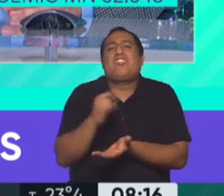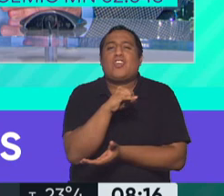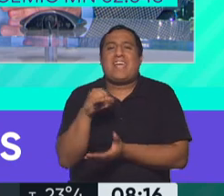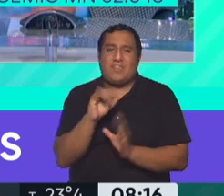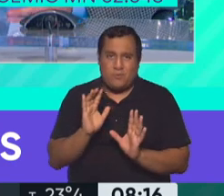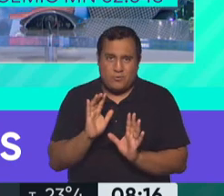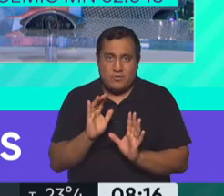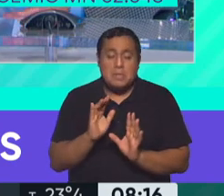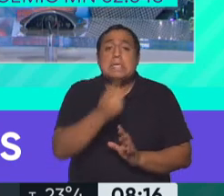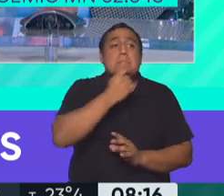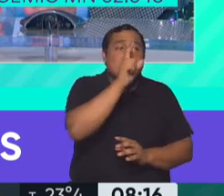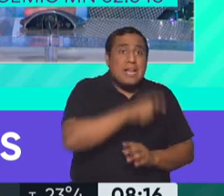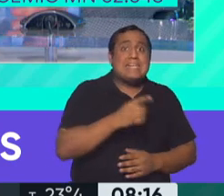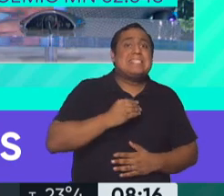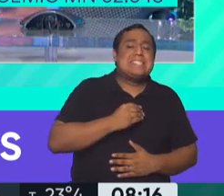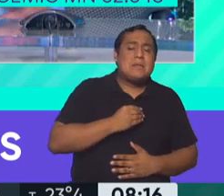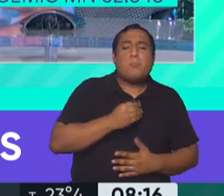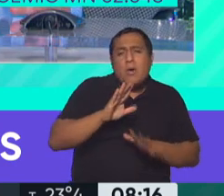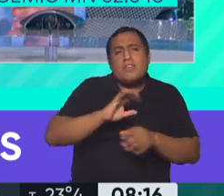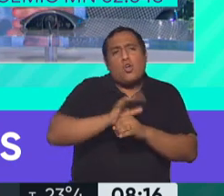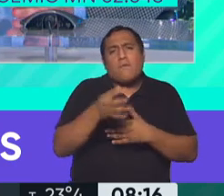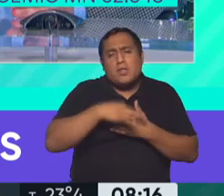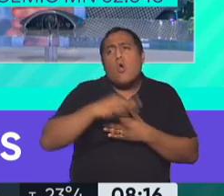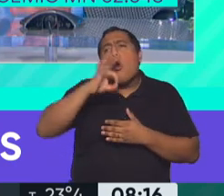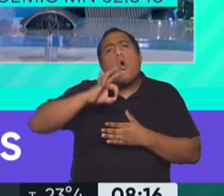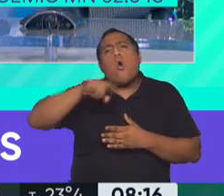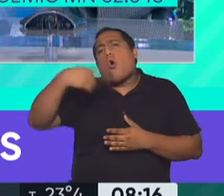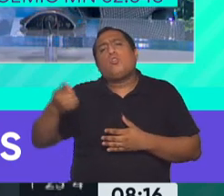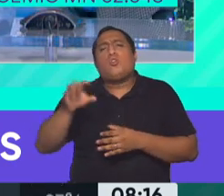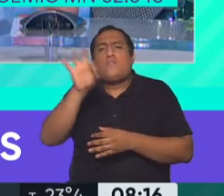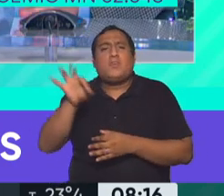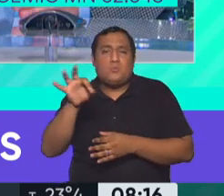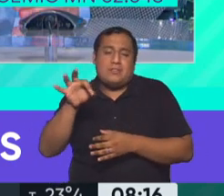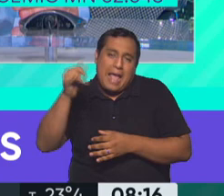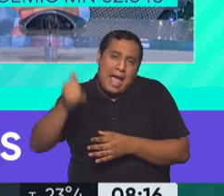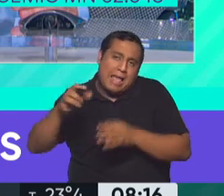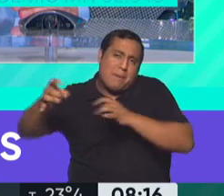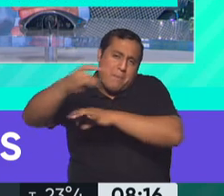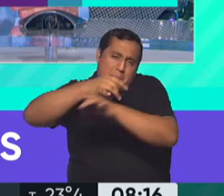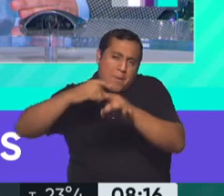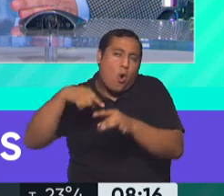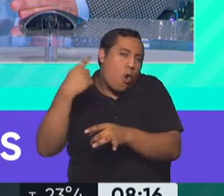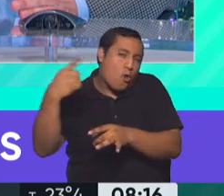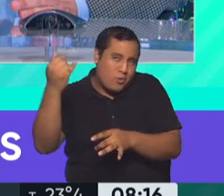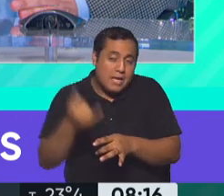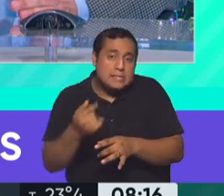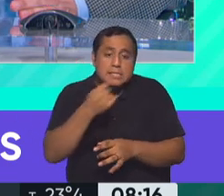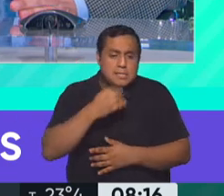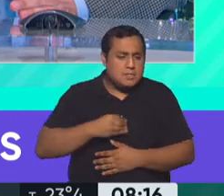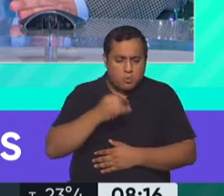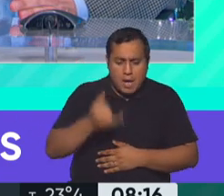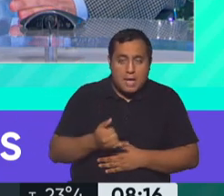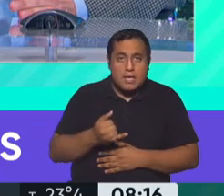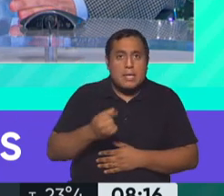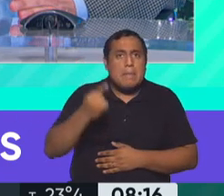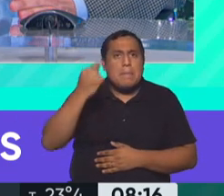lo ideal porque puede ser pero puede ser otro virus respiratorio hay otro ciclo respiratorio circulando todos si no tienes síntomas pensar que